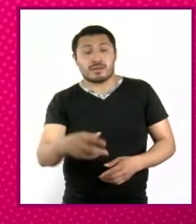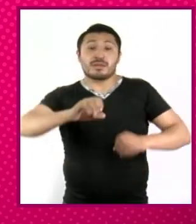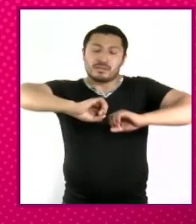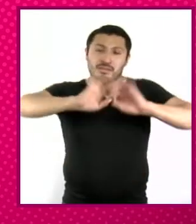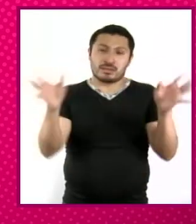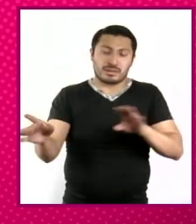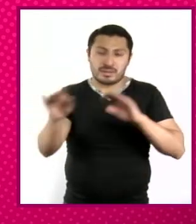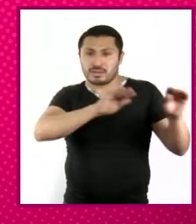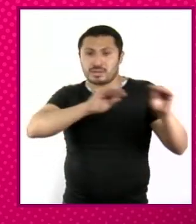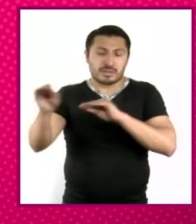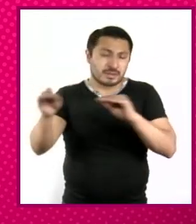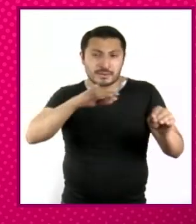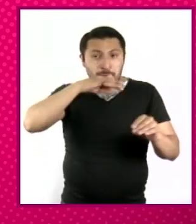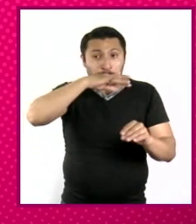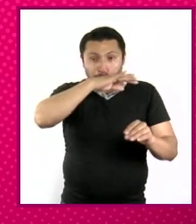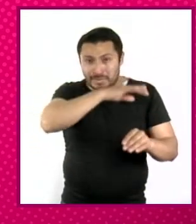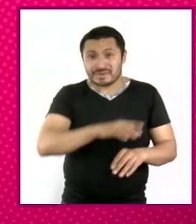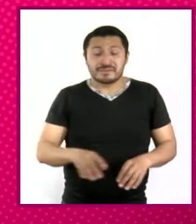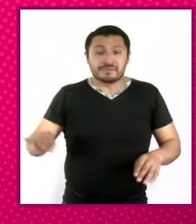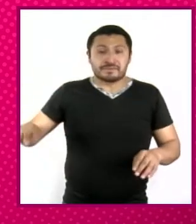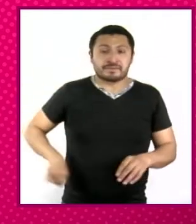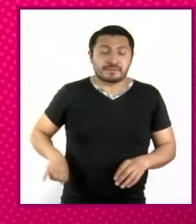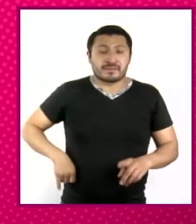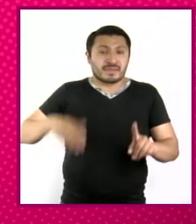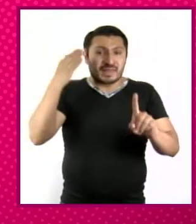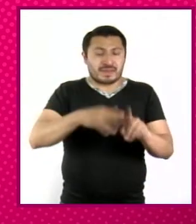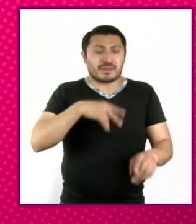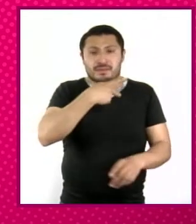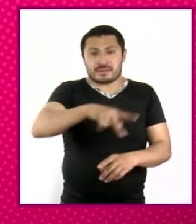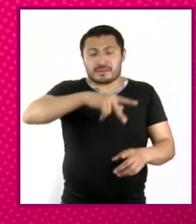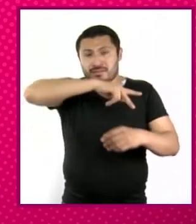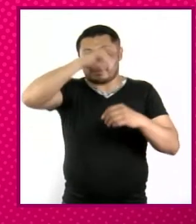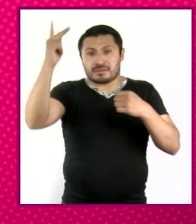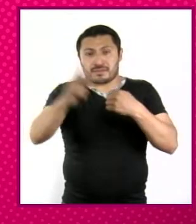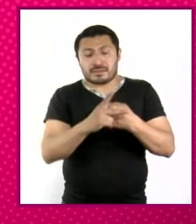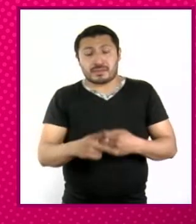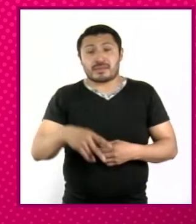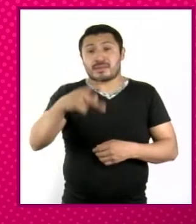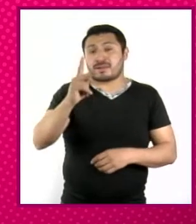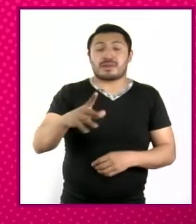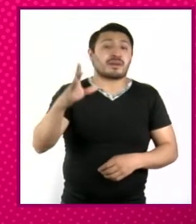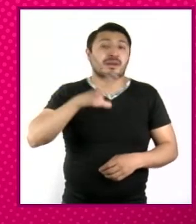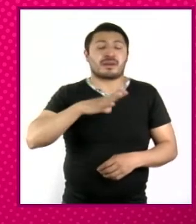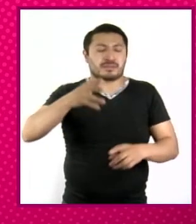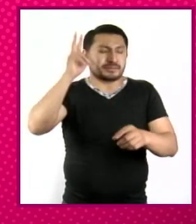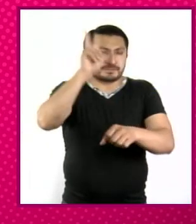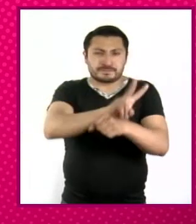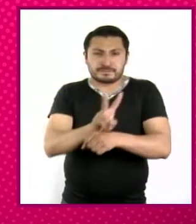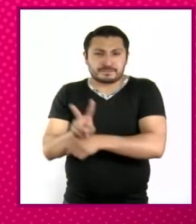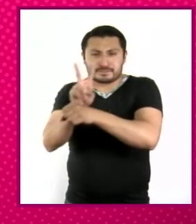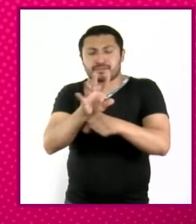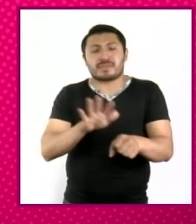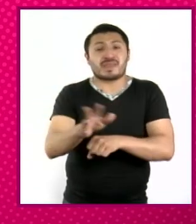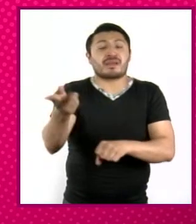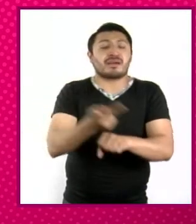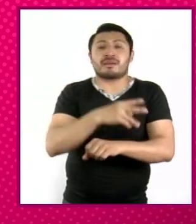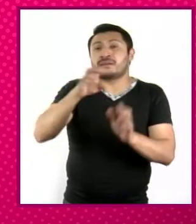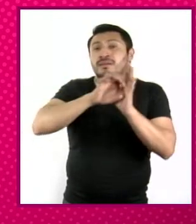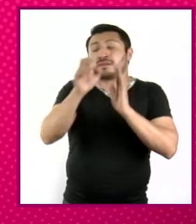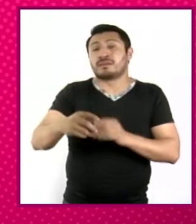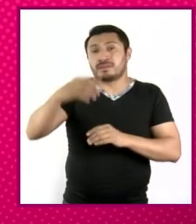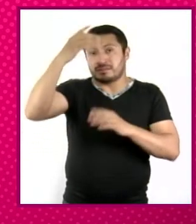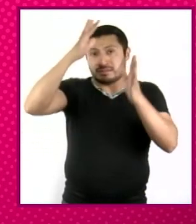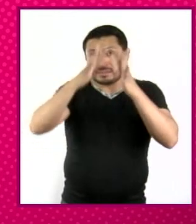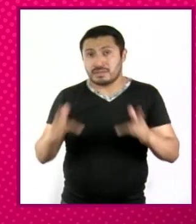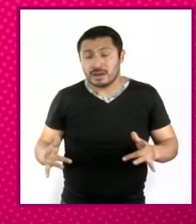se movilizaron por cuestiones muy propias del país, pero ellos también estaban observando lo que estaba ocurriendo, por ejemplo, en París, lo que